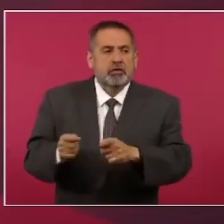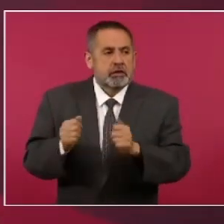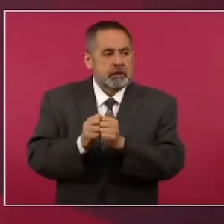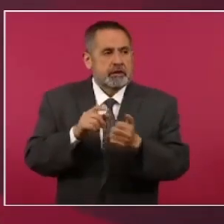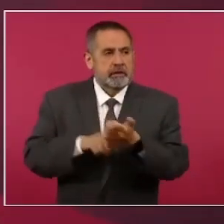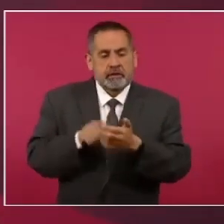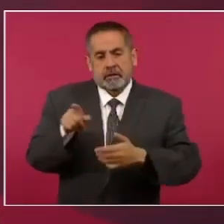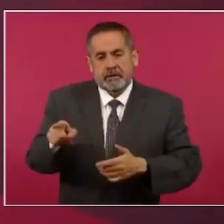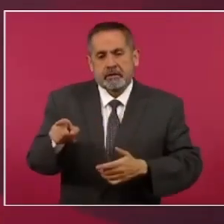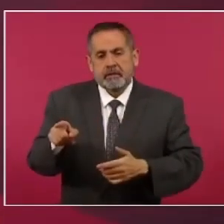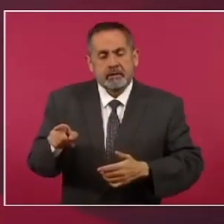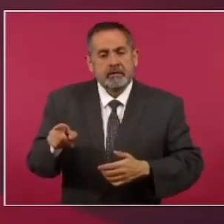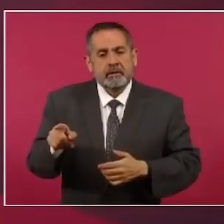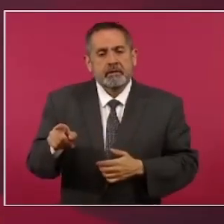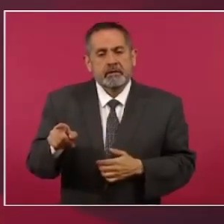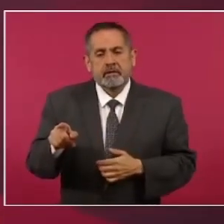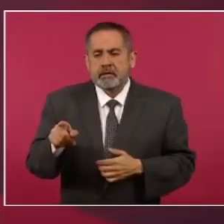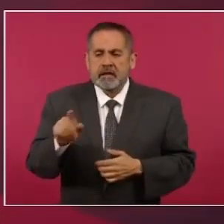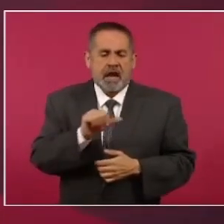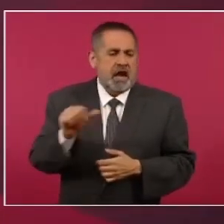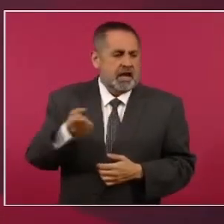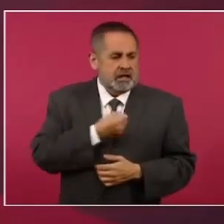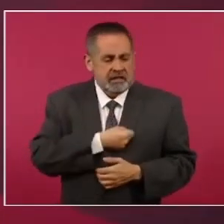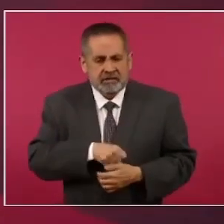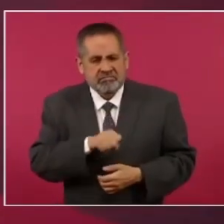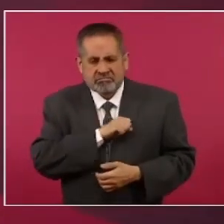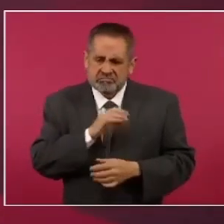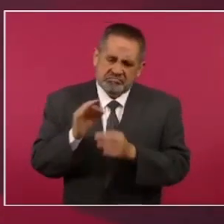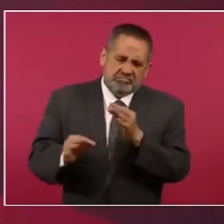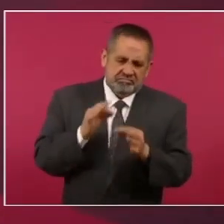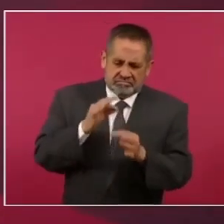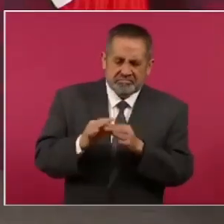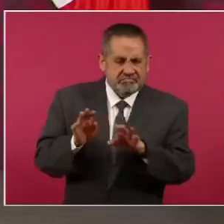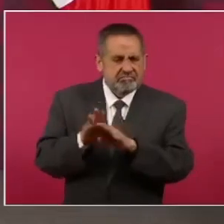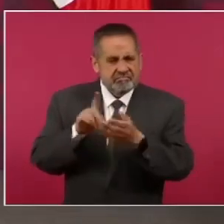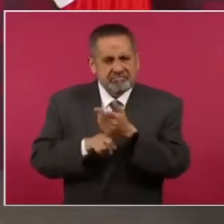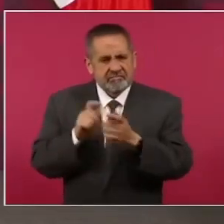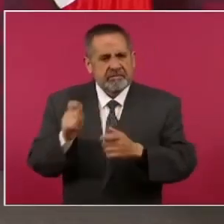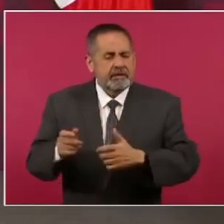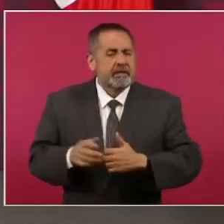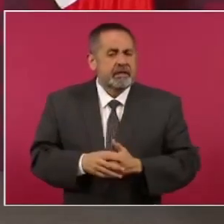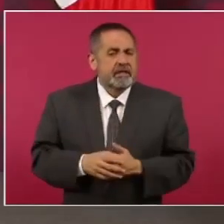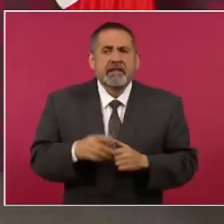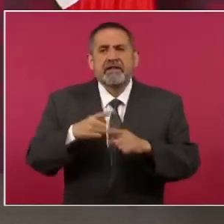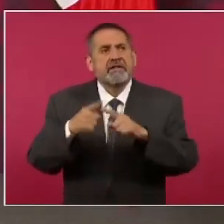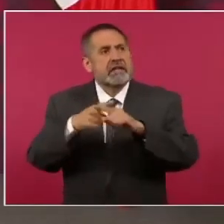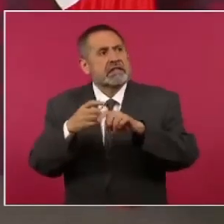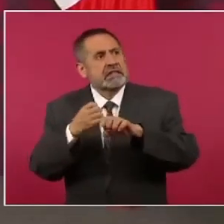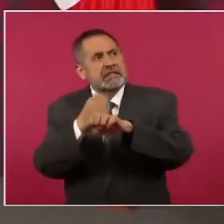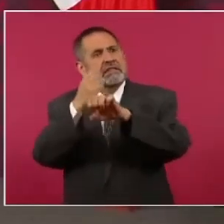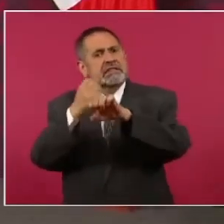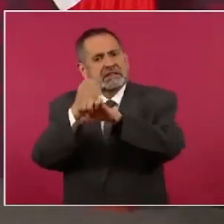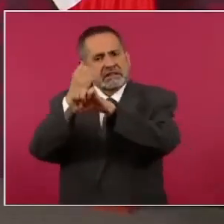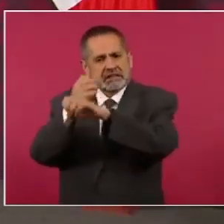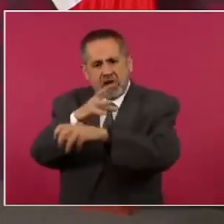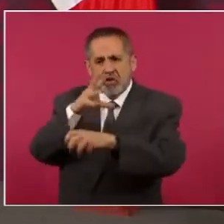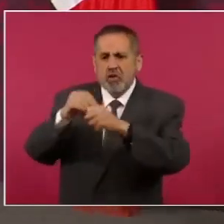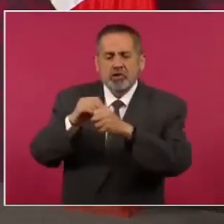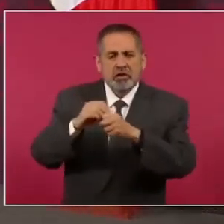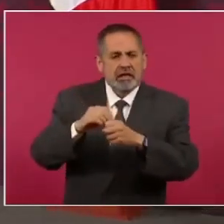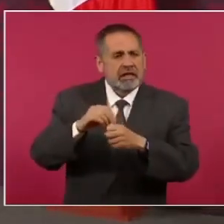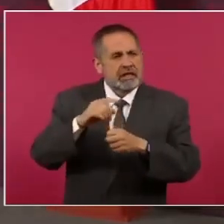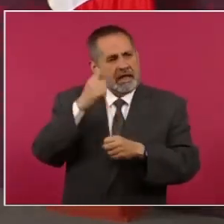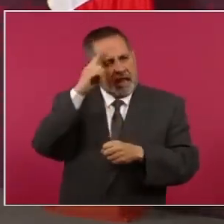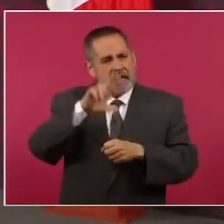con la salud en las entidades, en los estados de la